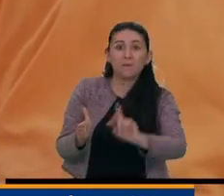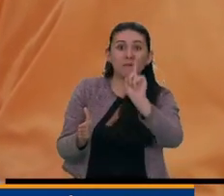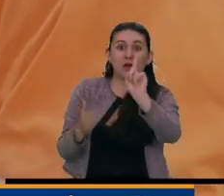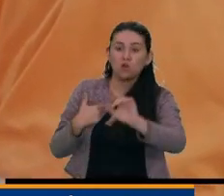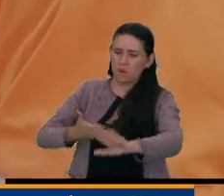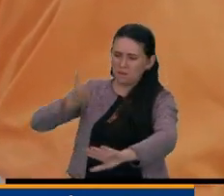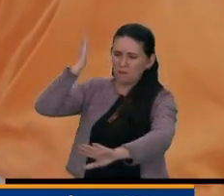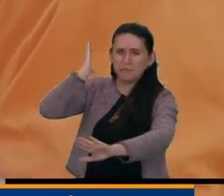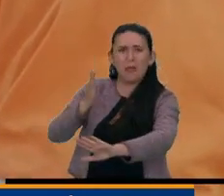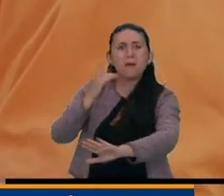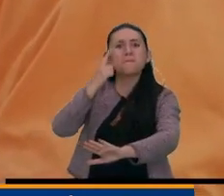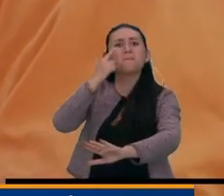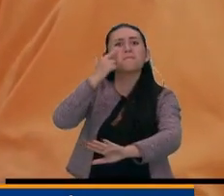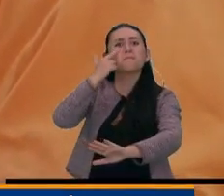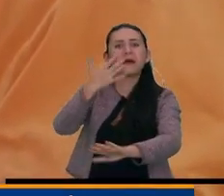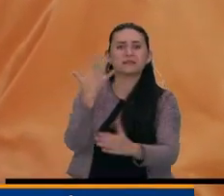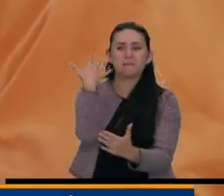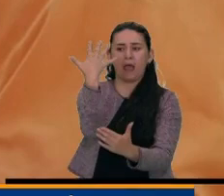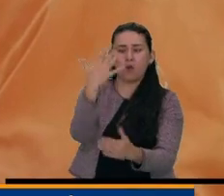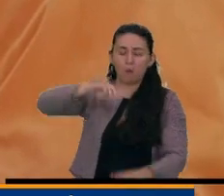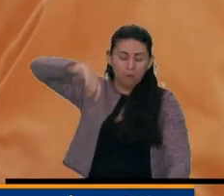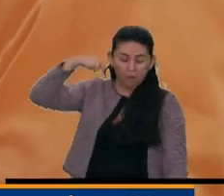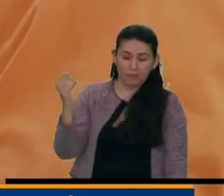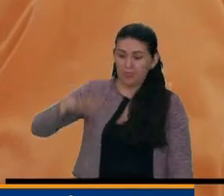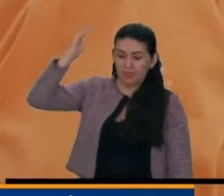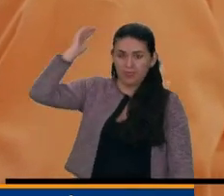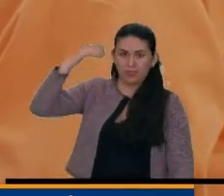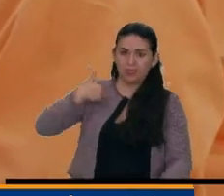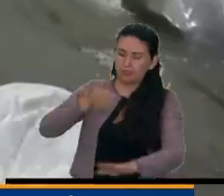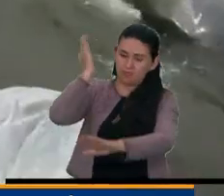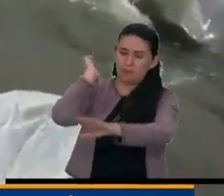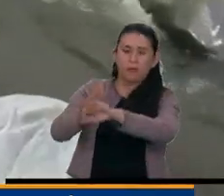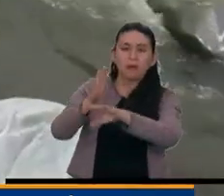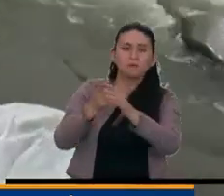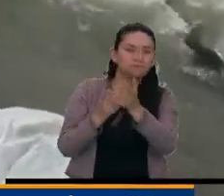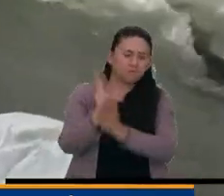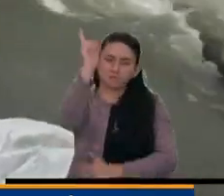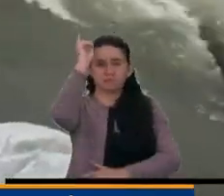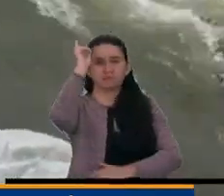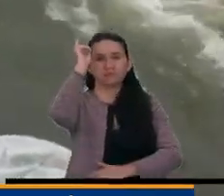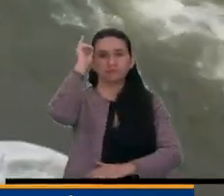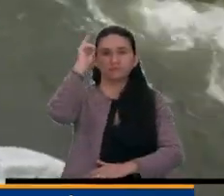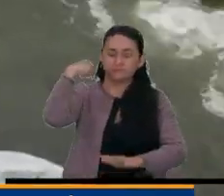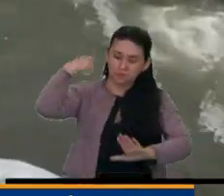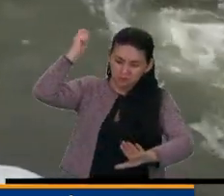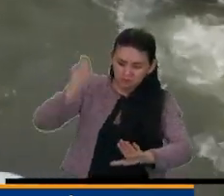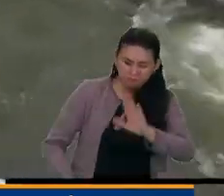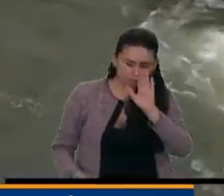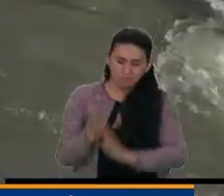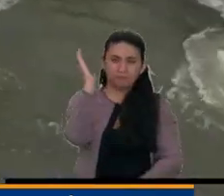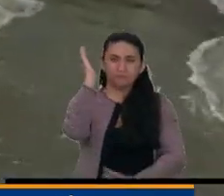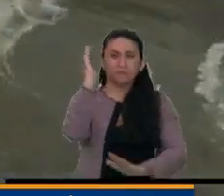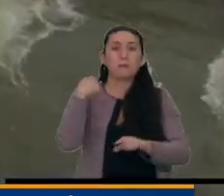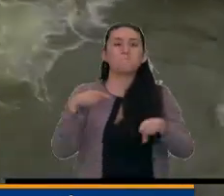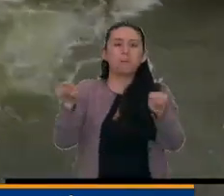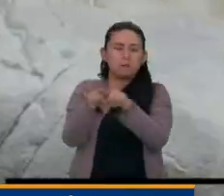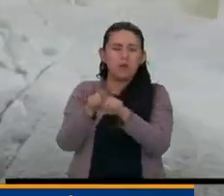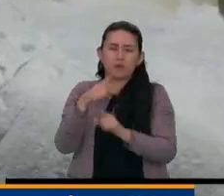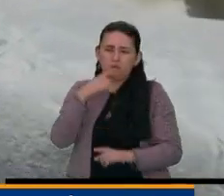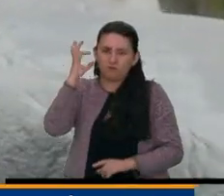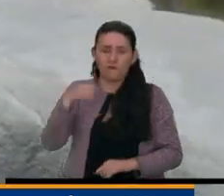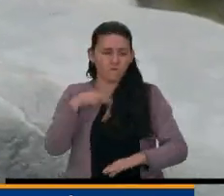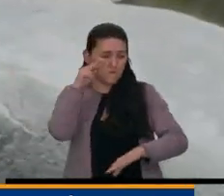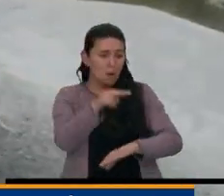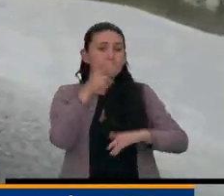machete como que se le fue un poco en vacío la mano y se le para el pie en el momento. Su hermano asegura que lo vio caer en lo que sería una cueva.